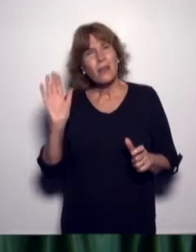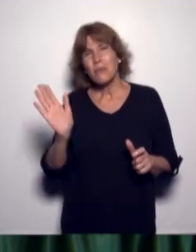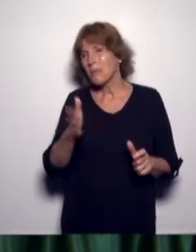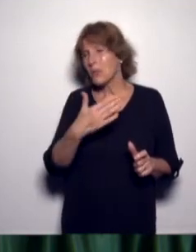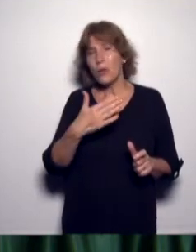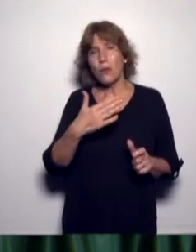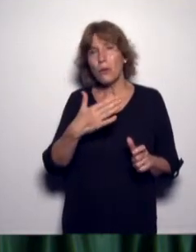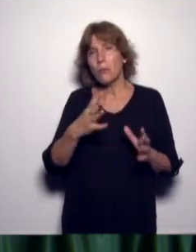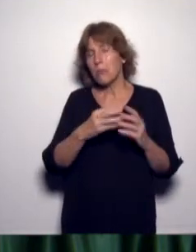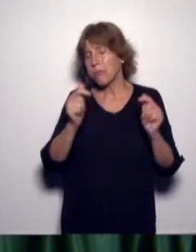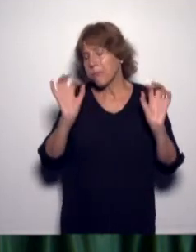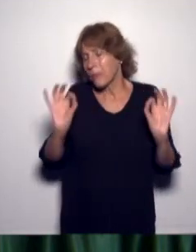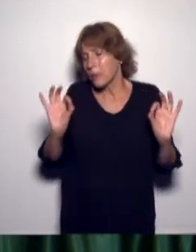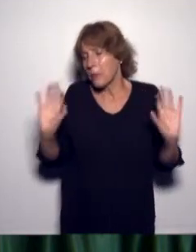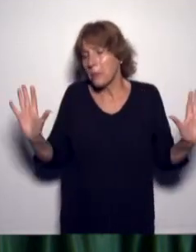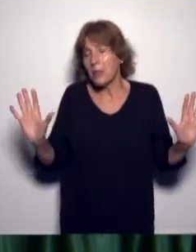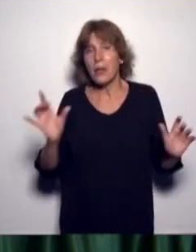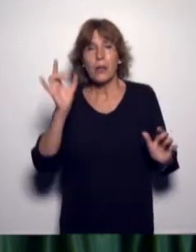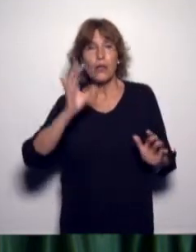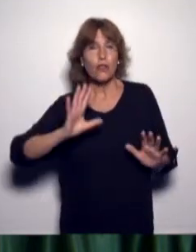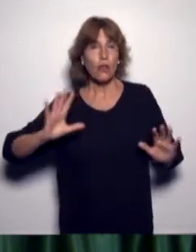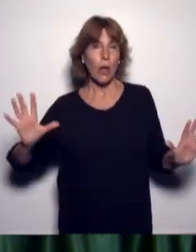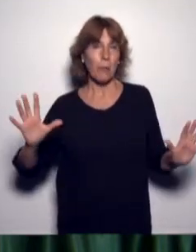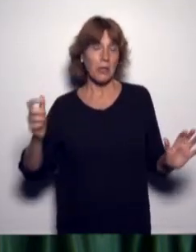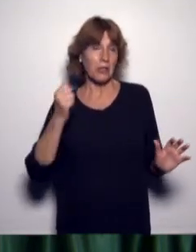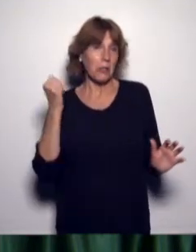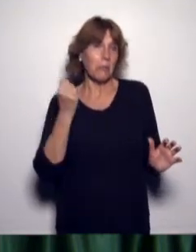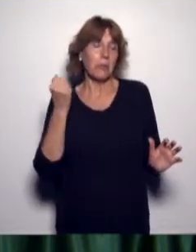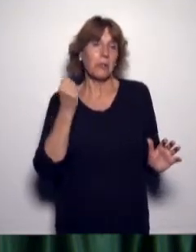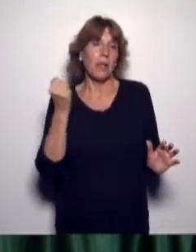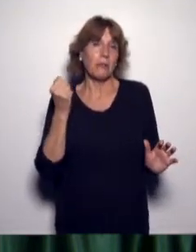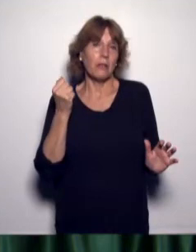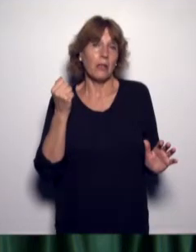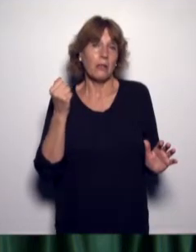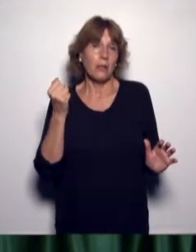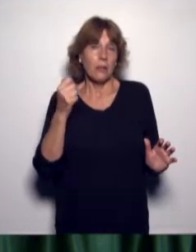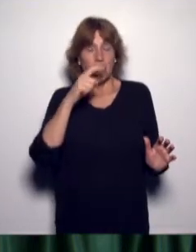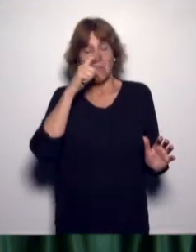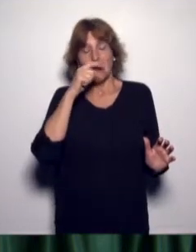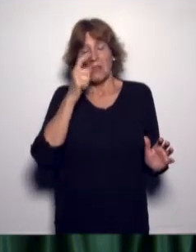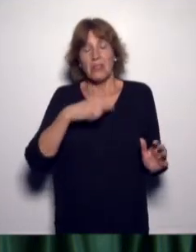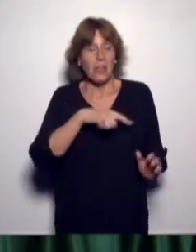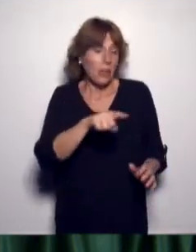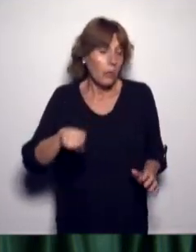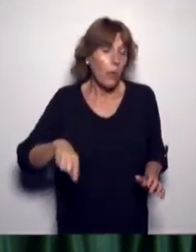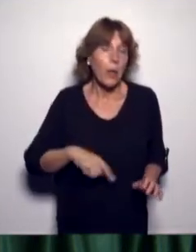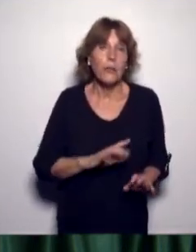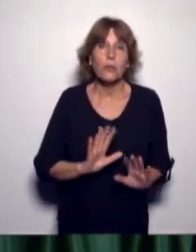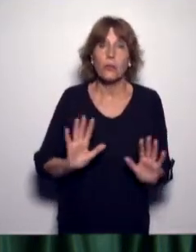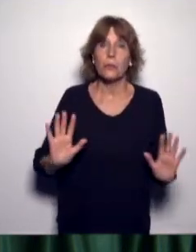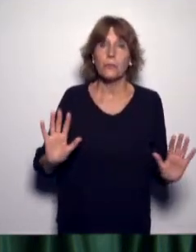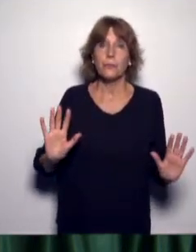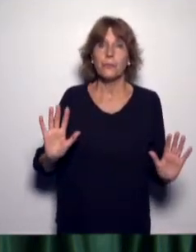solo cuentan nuestros intereses individuales. Esto evidentemente no pasa en todos los casos, cuando uno tiene